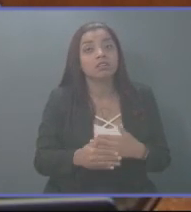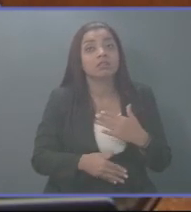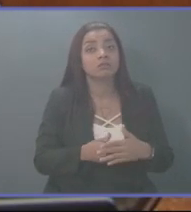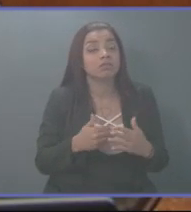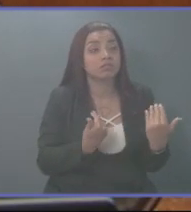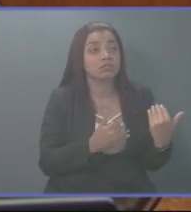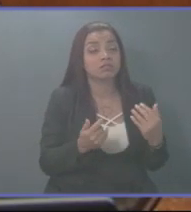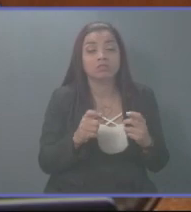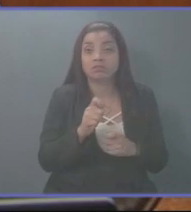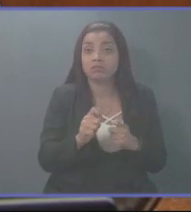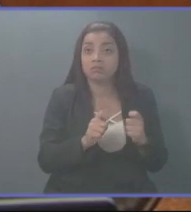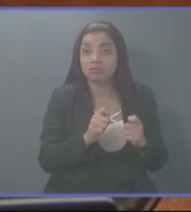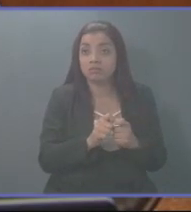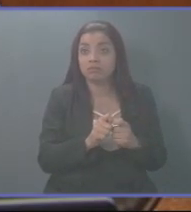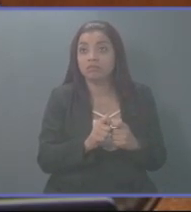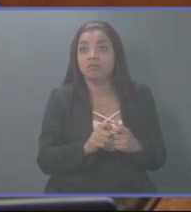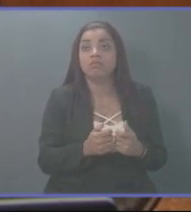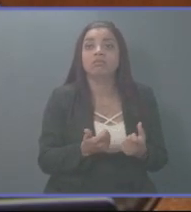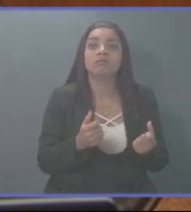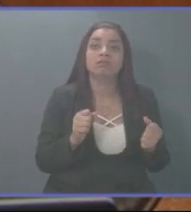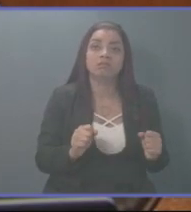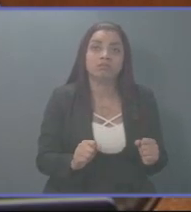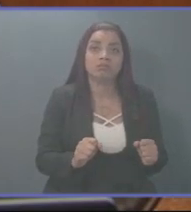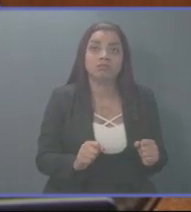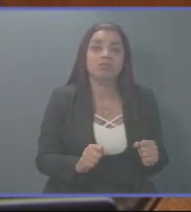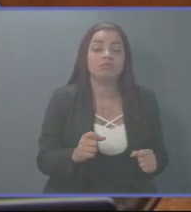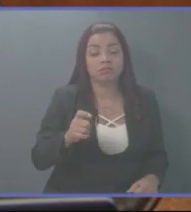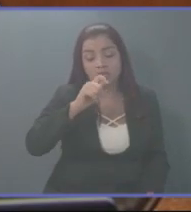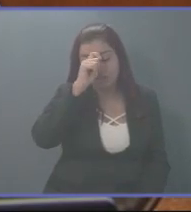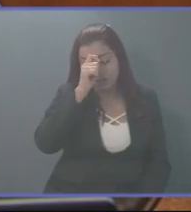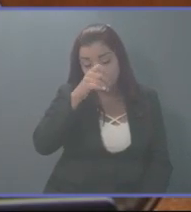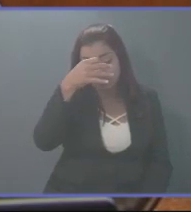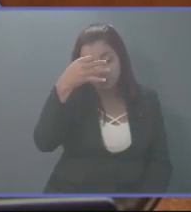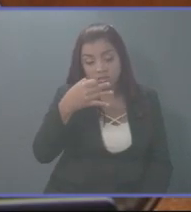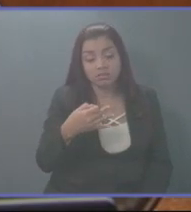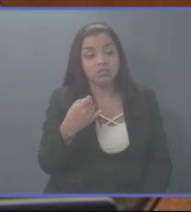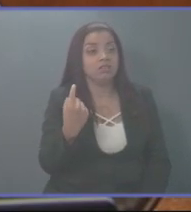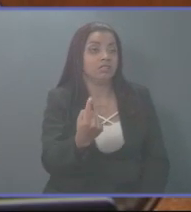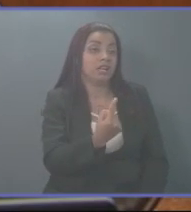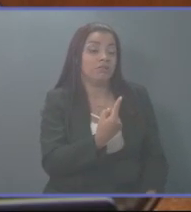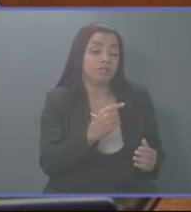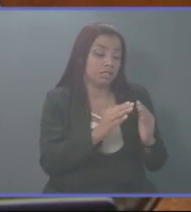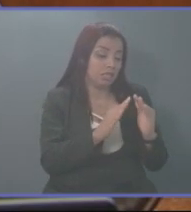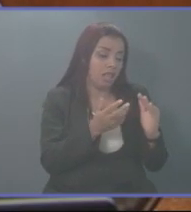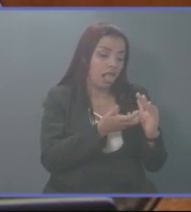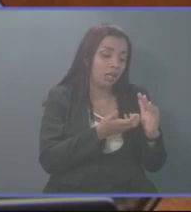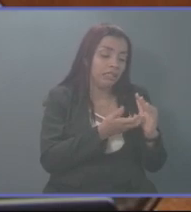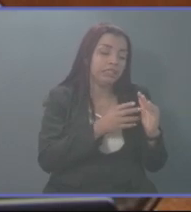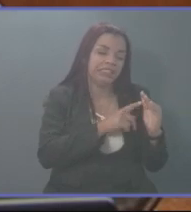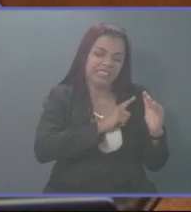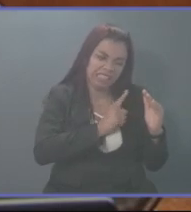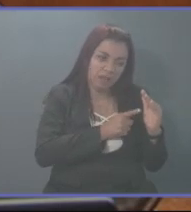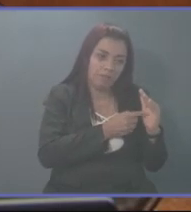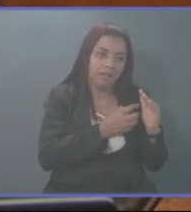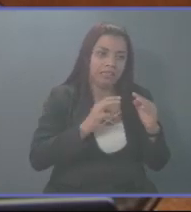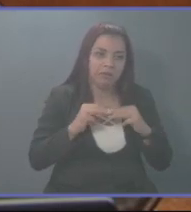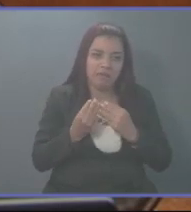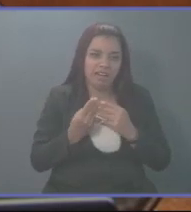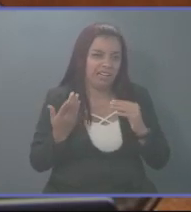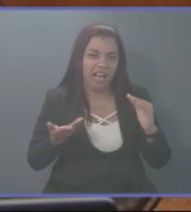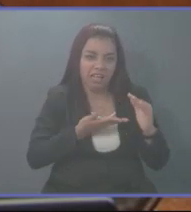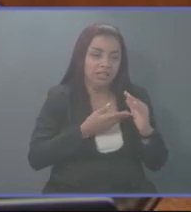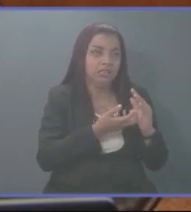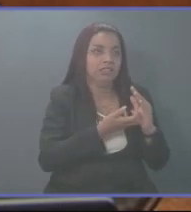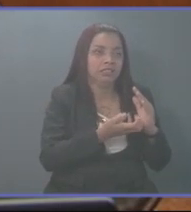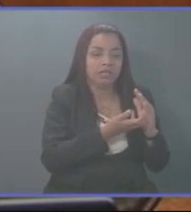inmediata y oportuna, con respecto a la dignidad de las personas desplazadas y procurando evitar que los daños